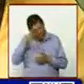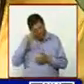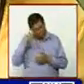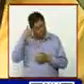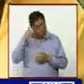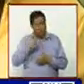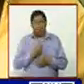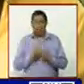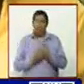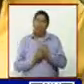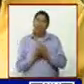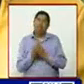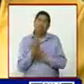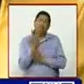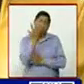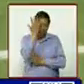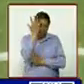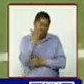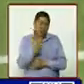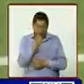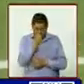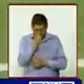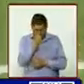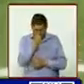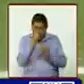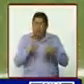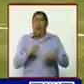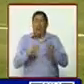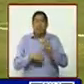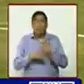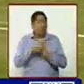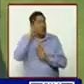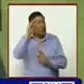necesaria para poder hacerlo, para poder lograrlo.